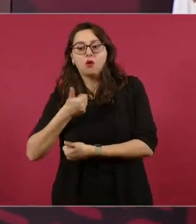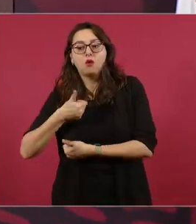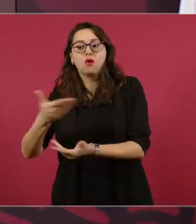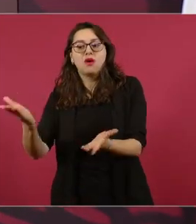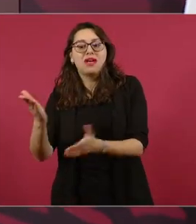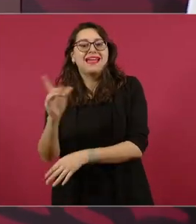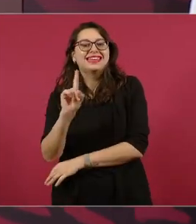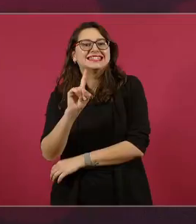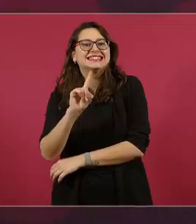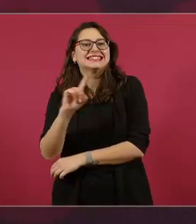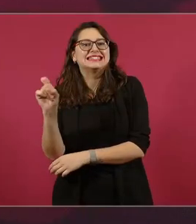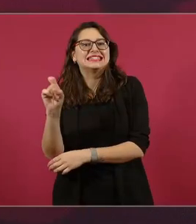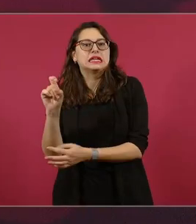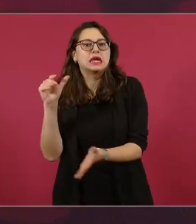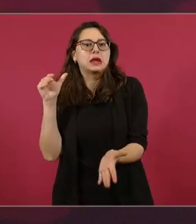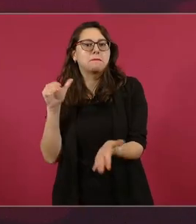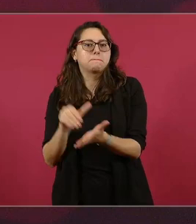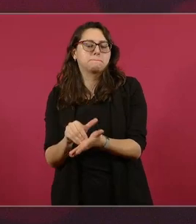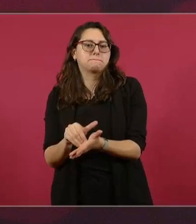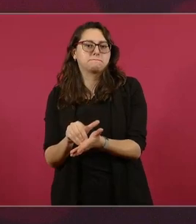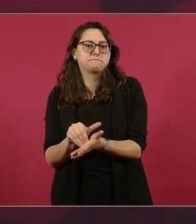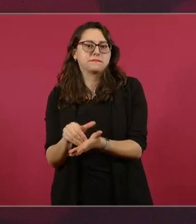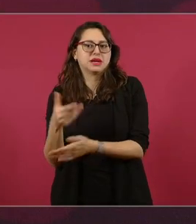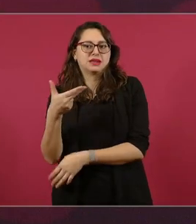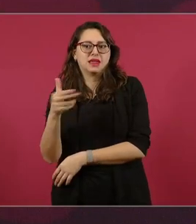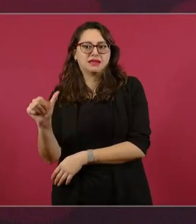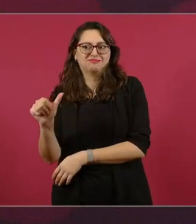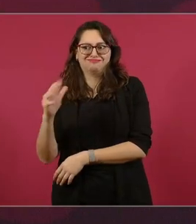100 mil hectáreas.